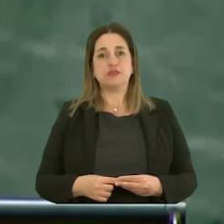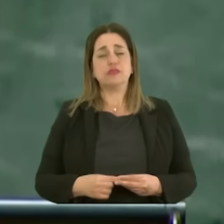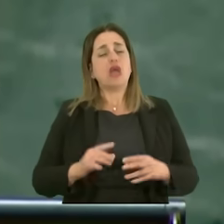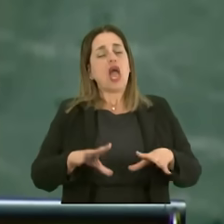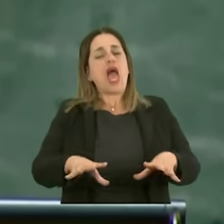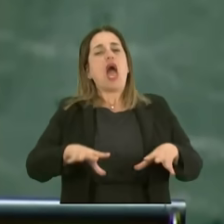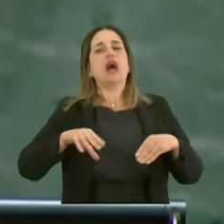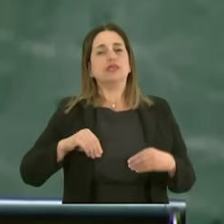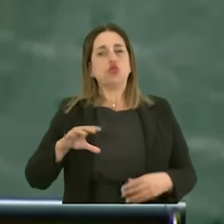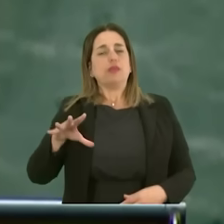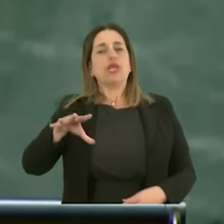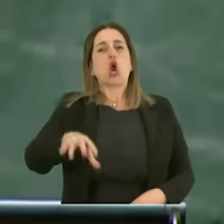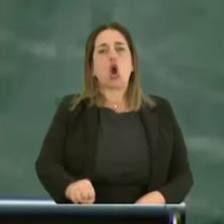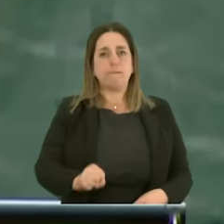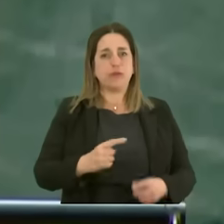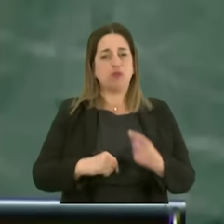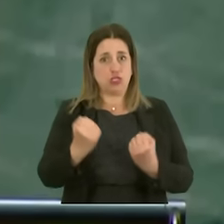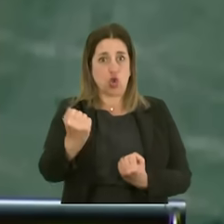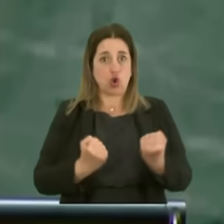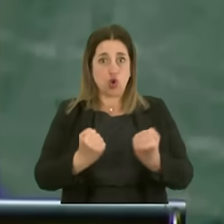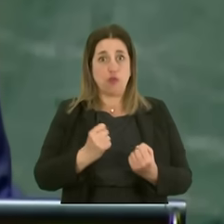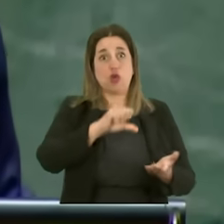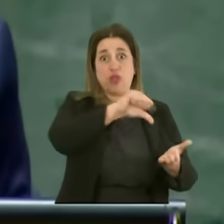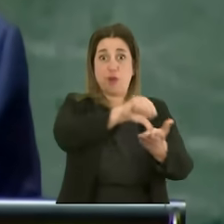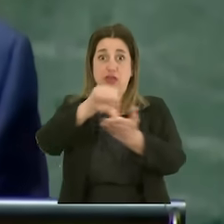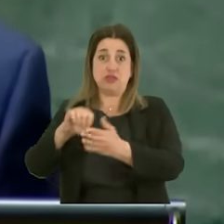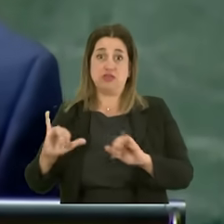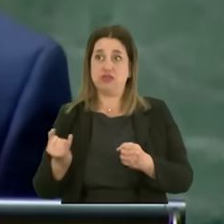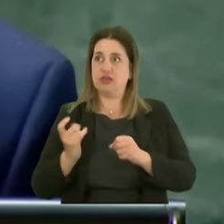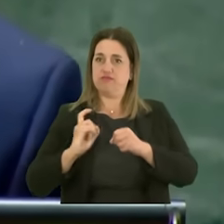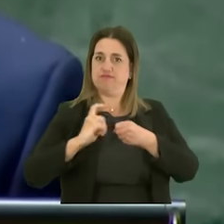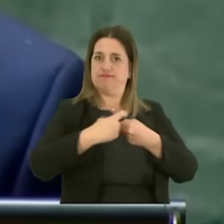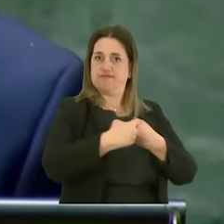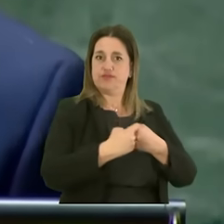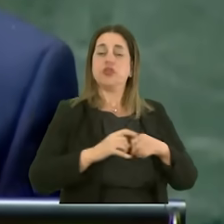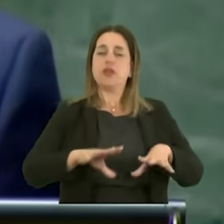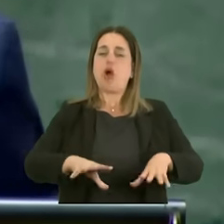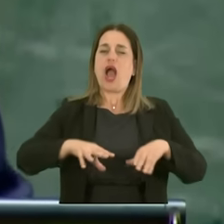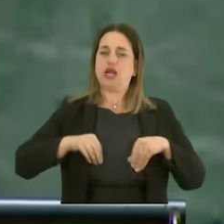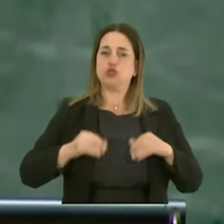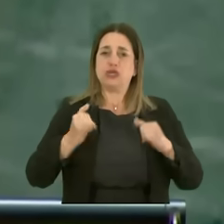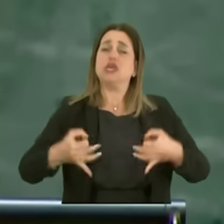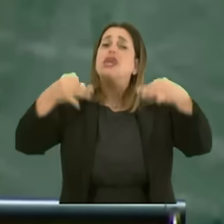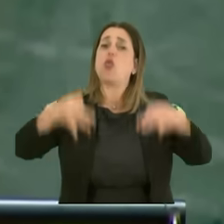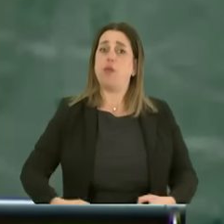asumir los compromisos económicos por parte de los países que lo han hecho más que asumirlos